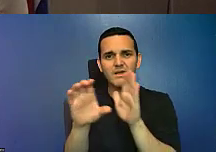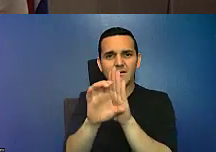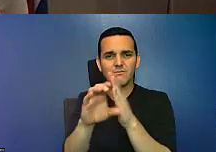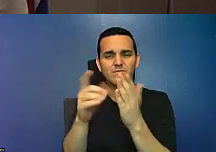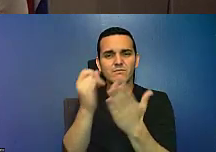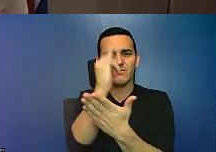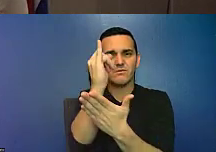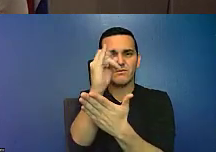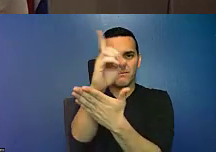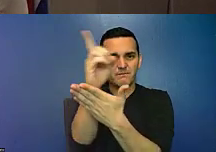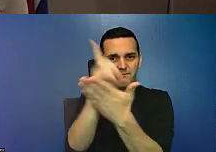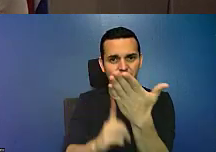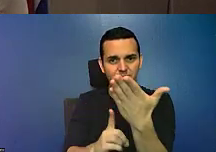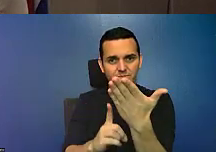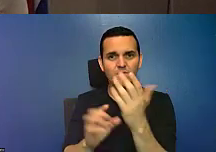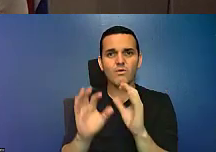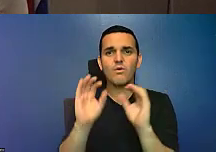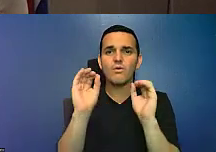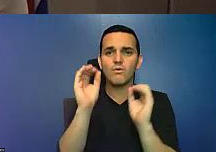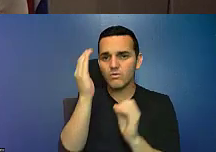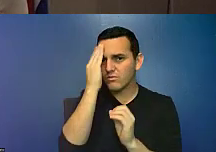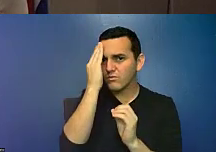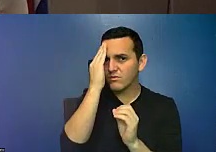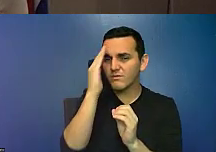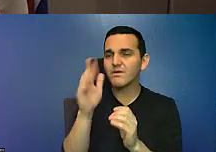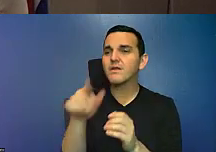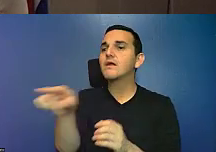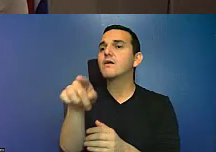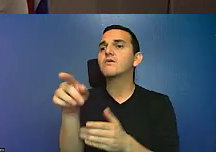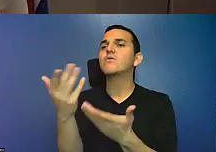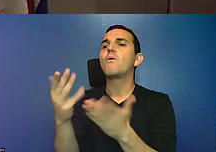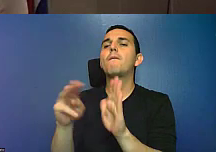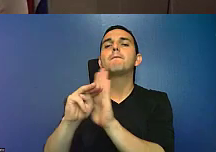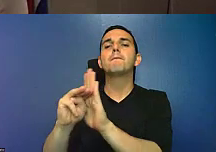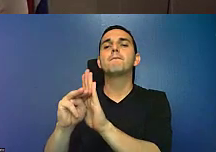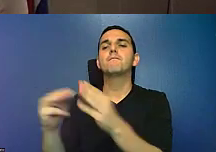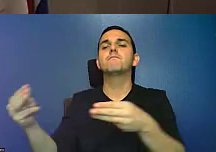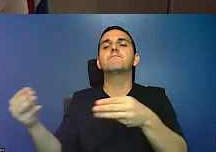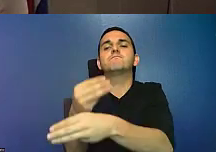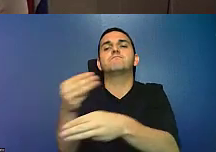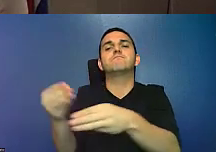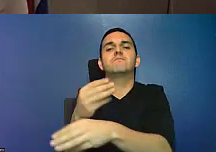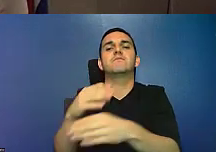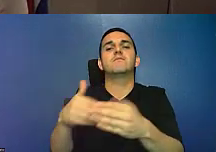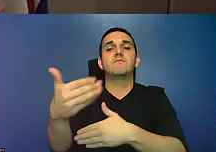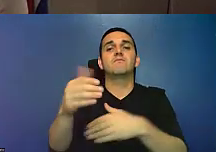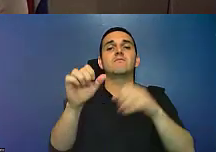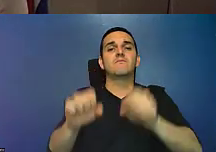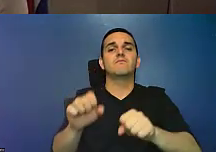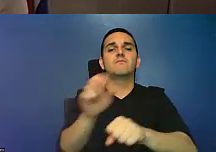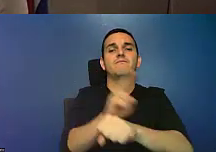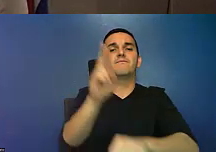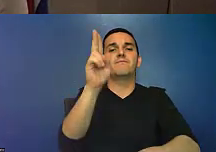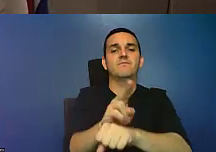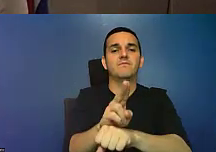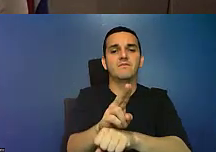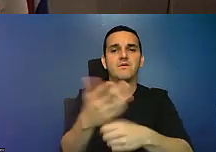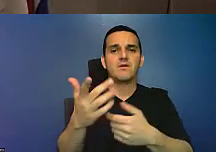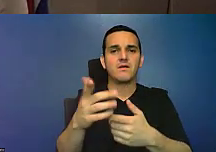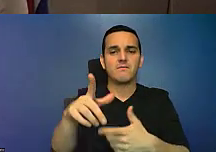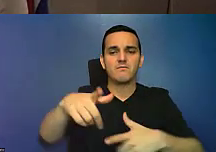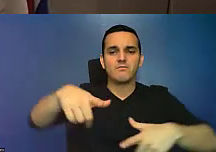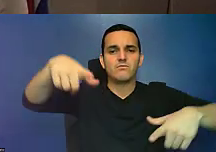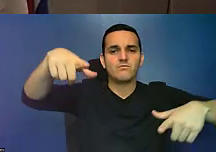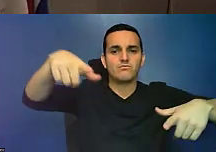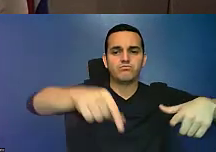la obtención de modelos matemáticos que posteriormente pueden ser utilizados a lo que son garras, pinzas u